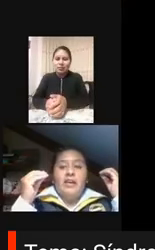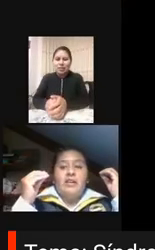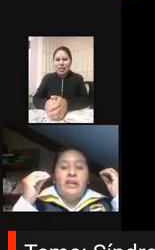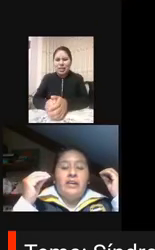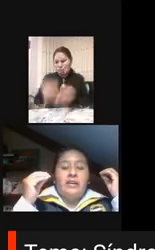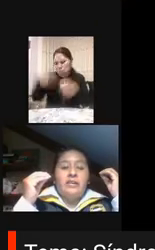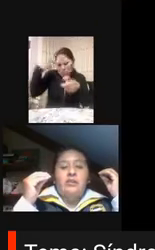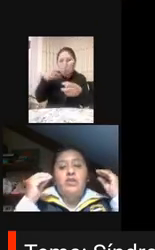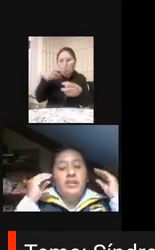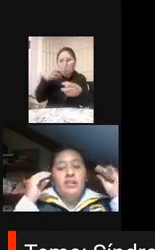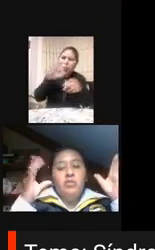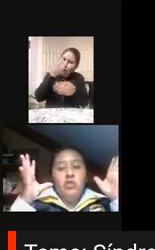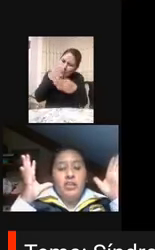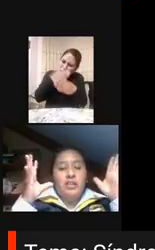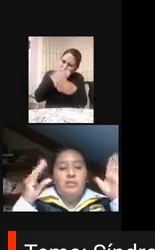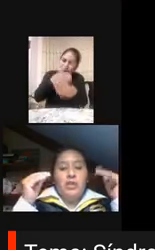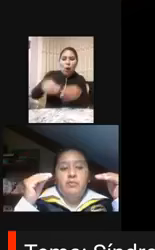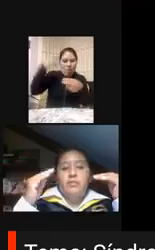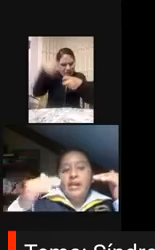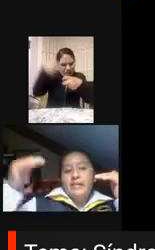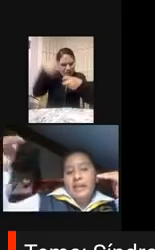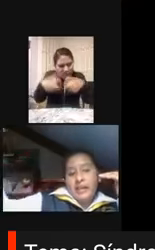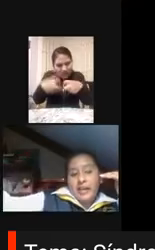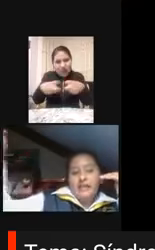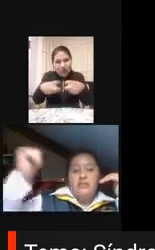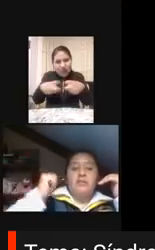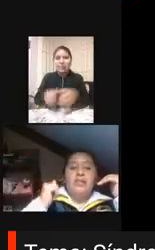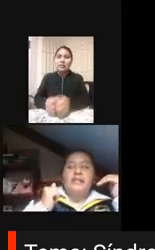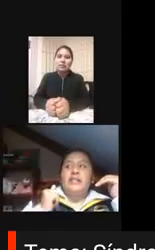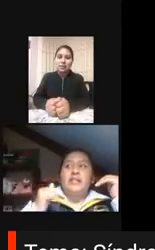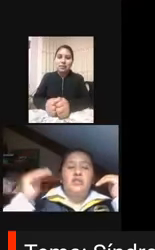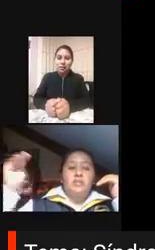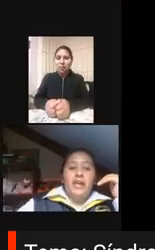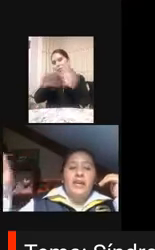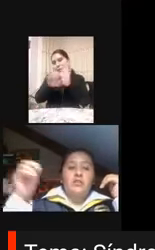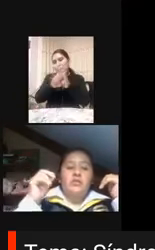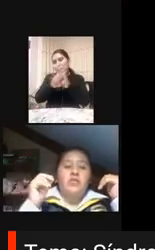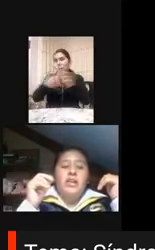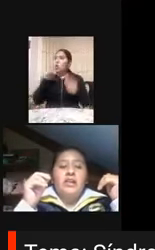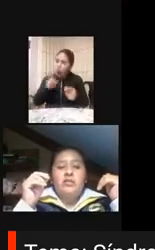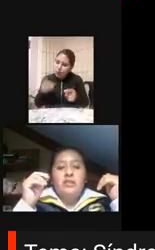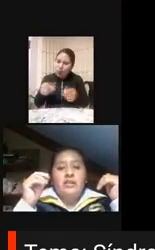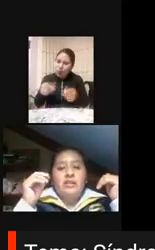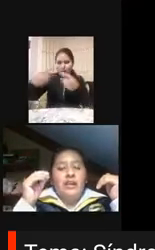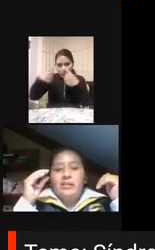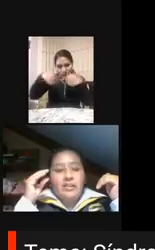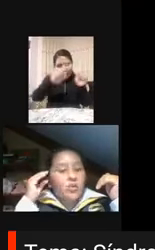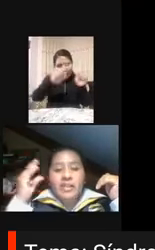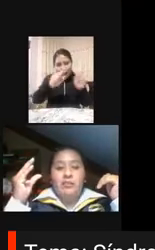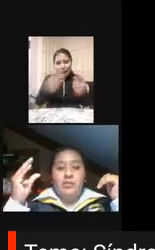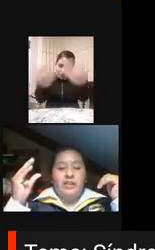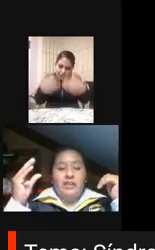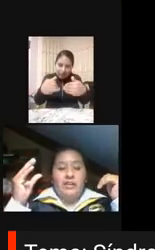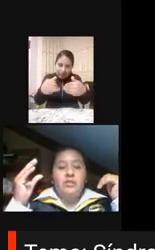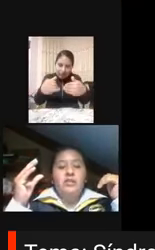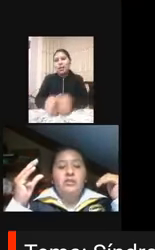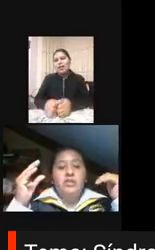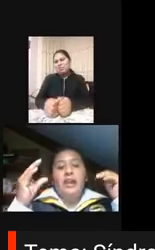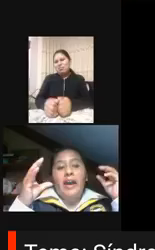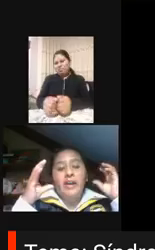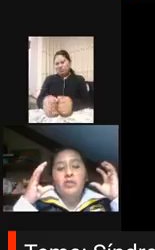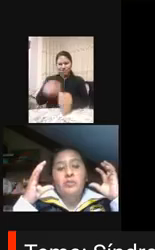sea, cuando les damos órdenes, por ejemplo, ve a traer, ¿no? Ve a traer ese objeto, ¿no? Entonces, les cuesta procesar,